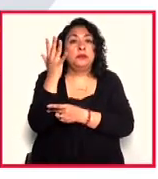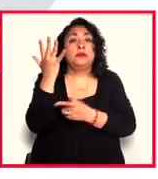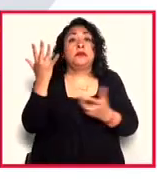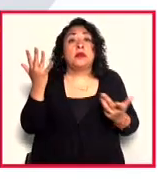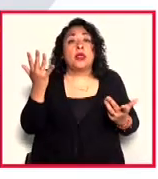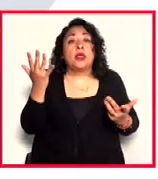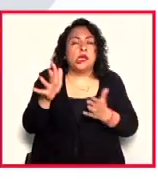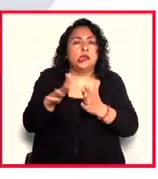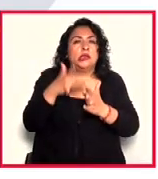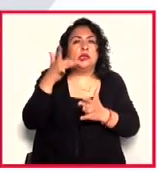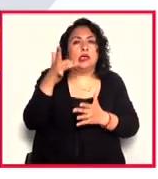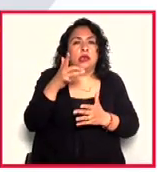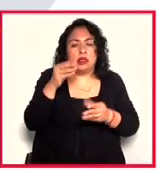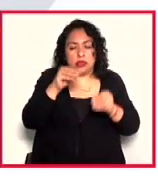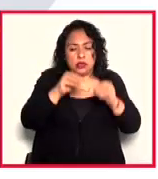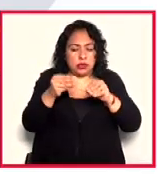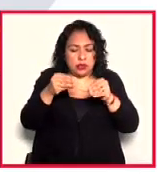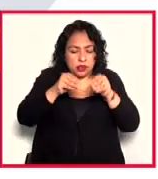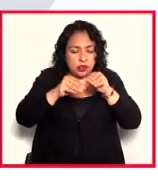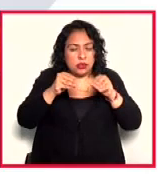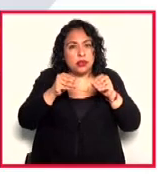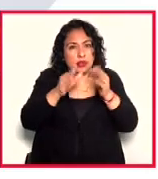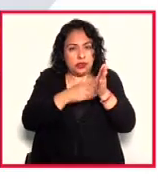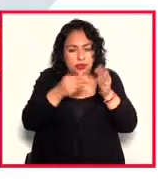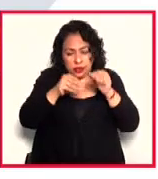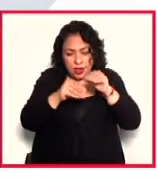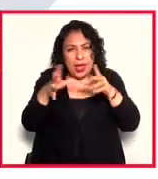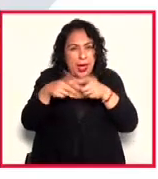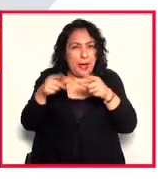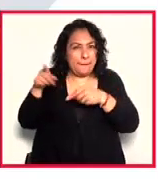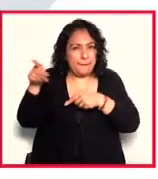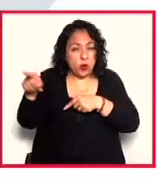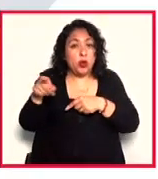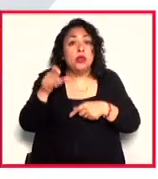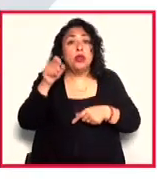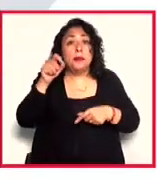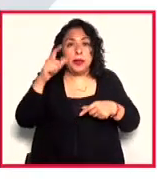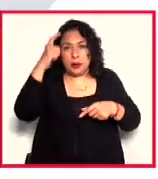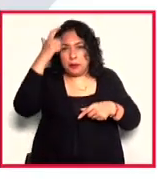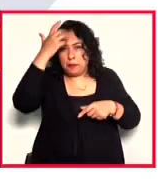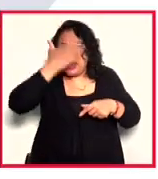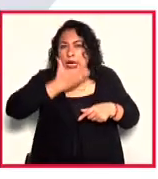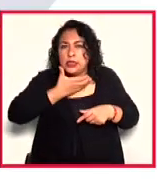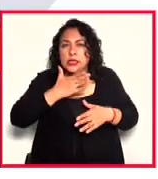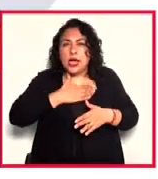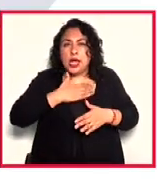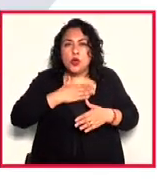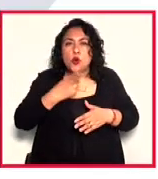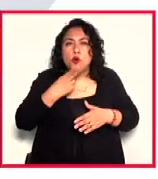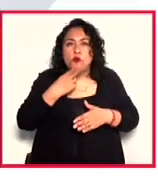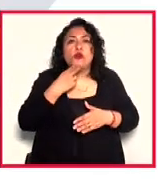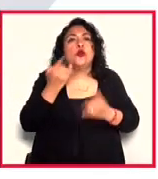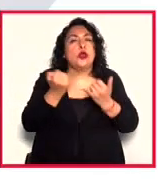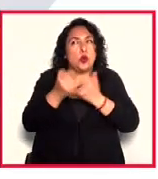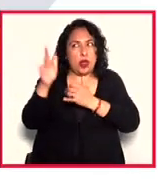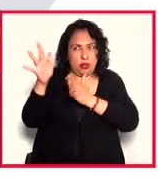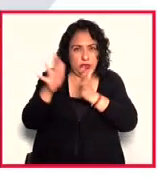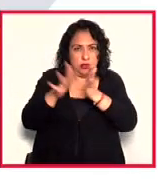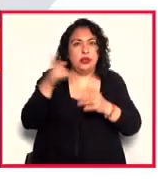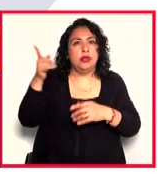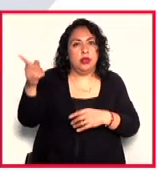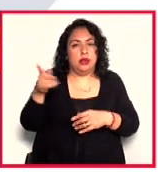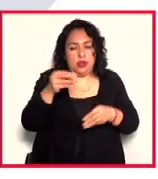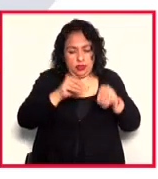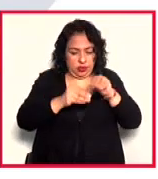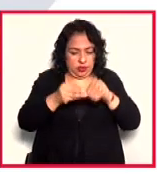inspirados en el origami japonés. Y también, de hecho, la máscara que yo uso también es inspirado en el